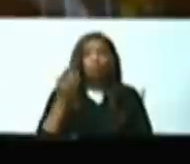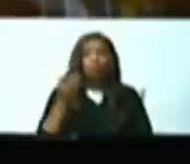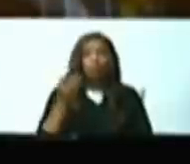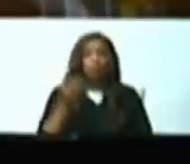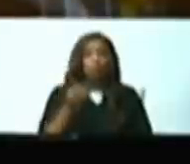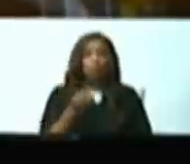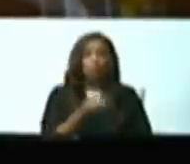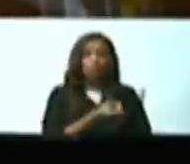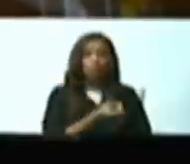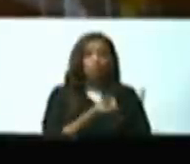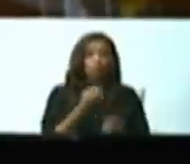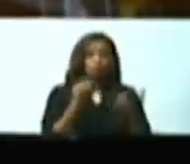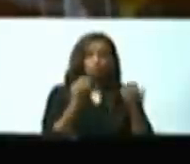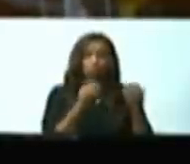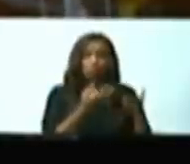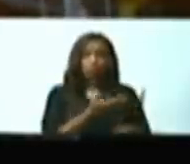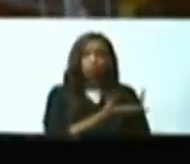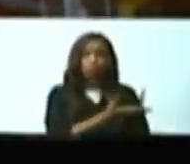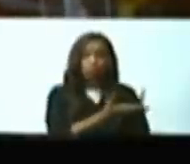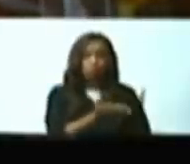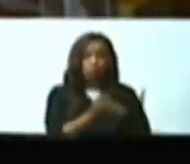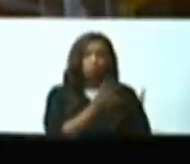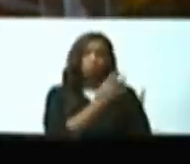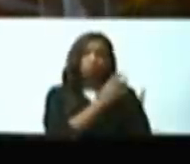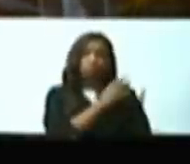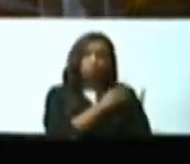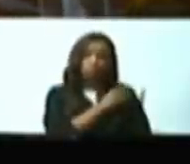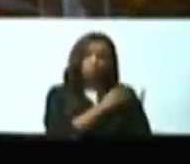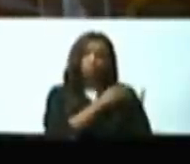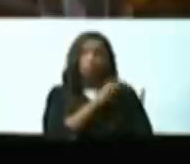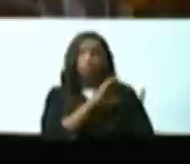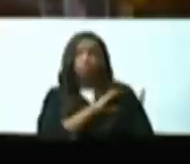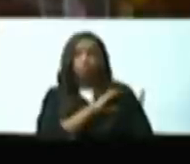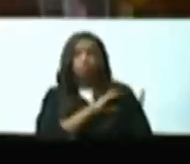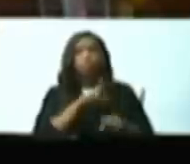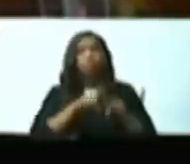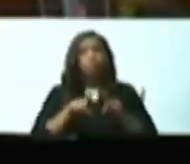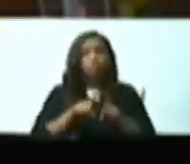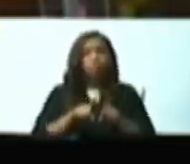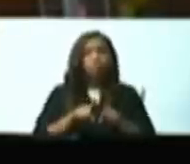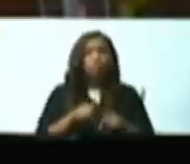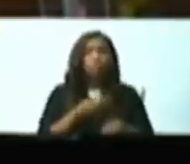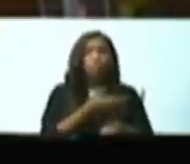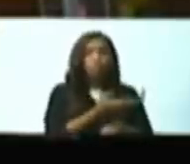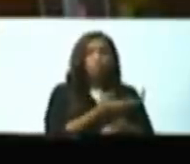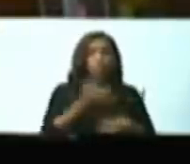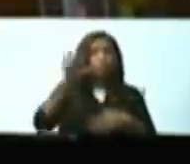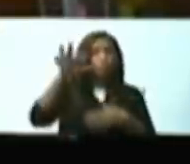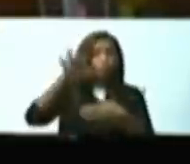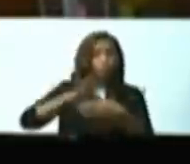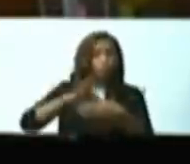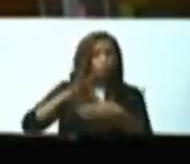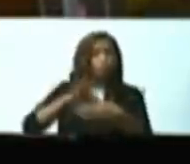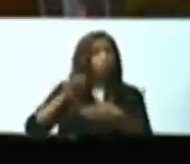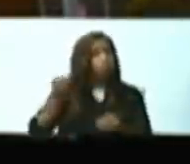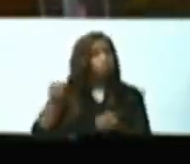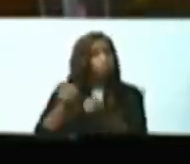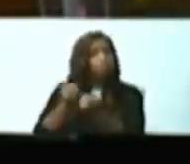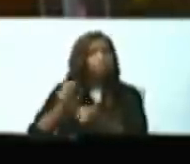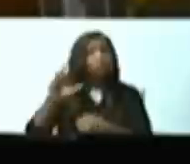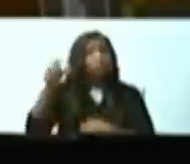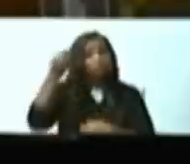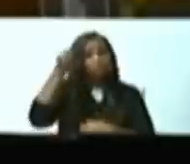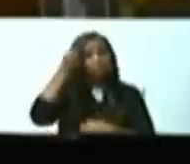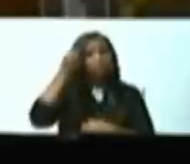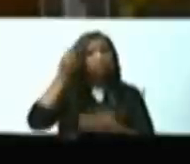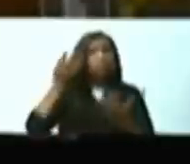Entonces, ratificar una vez más. Señores, miren, a veces hay cosas que parecen un disparate, otras veces parecen una comedia mal hecha,